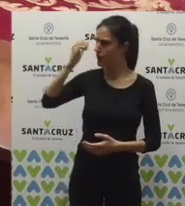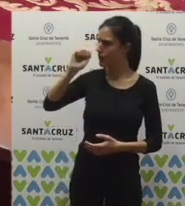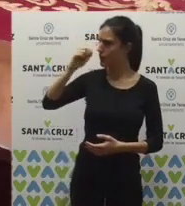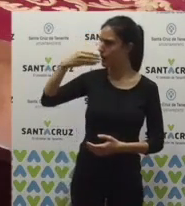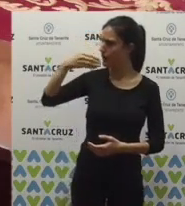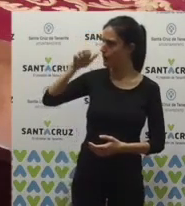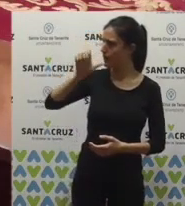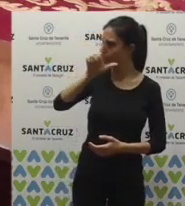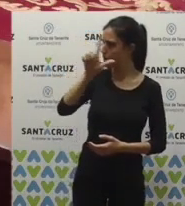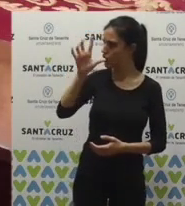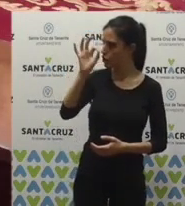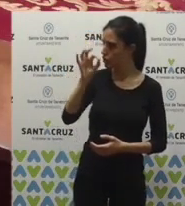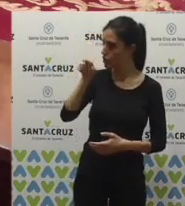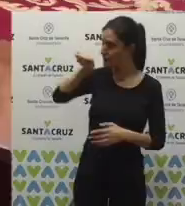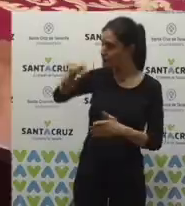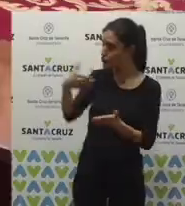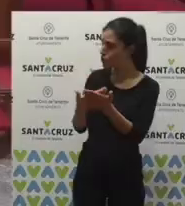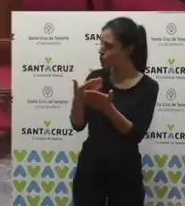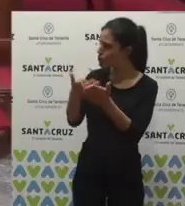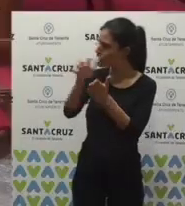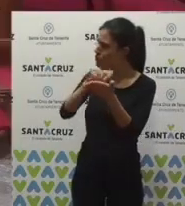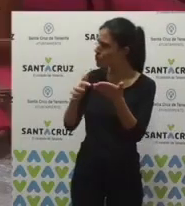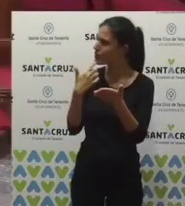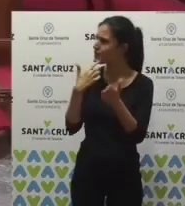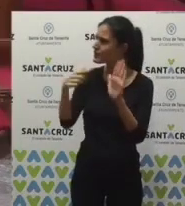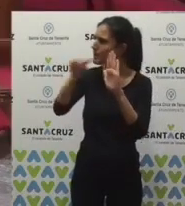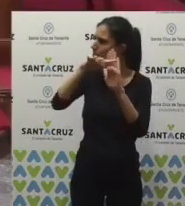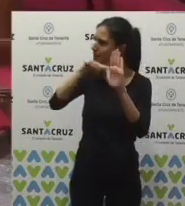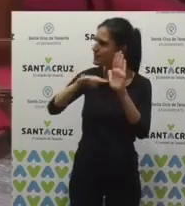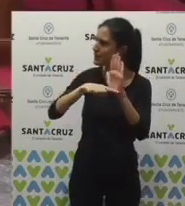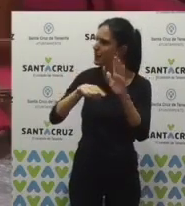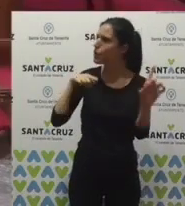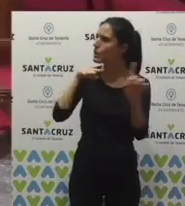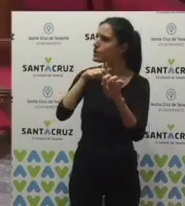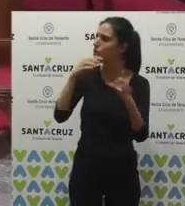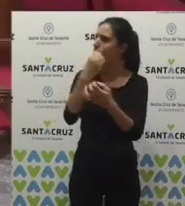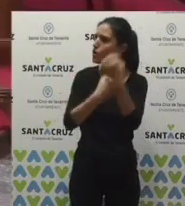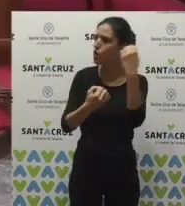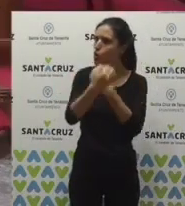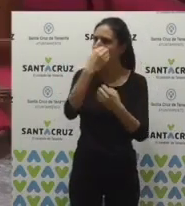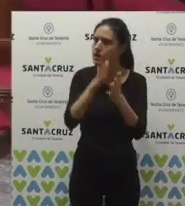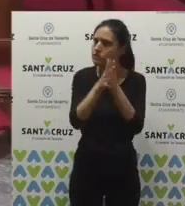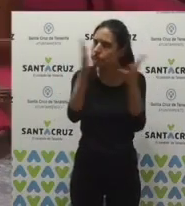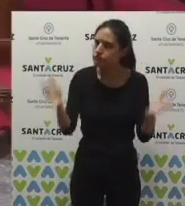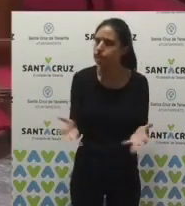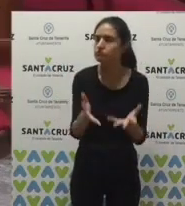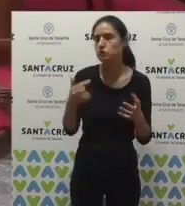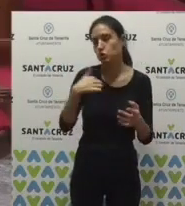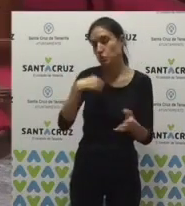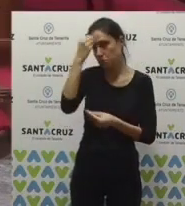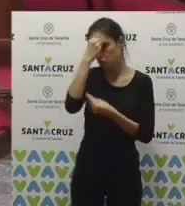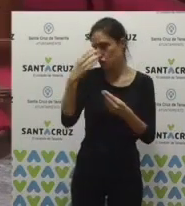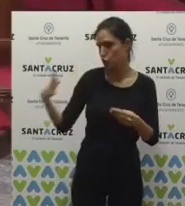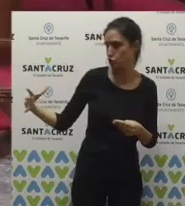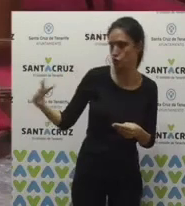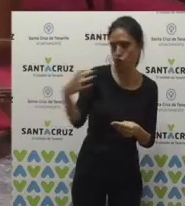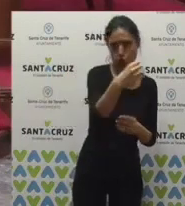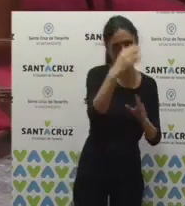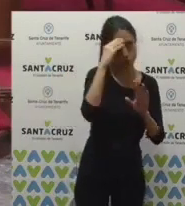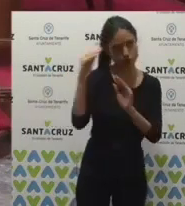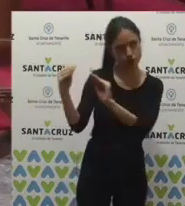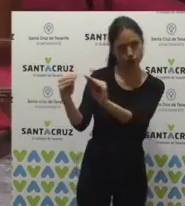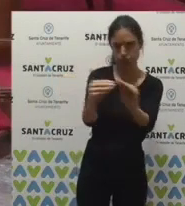propuestas para reactivar la economía en cuanto a su exposición de motivos estamos todos de acuerdo y yo creo que la valoración que se hace la